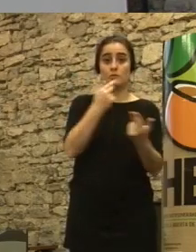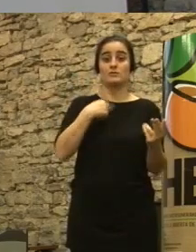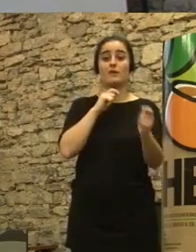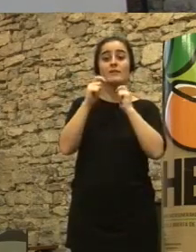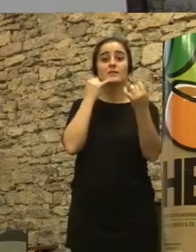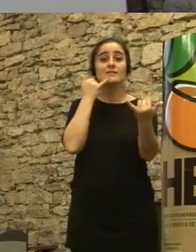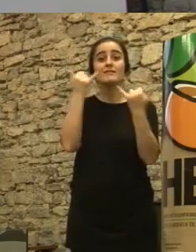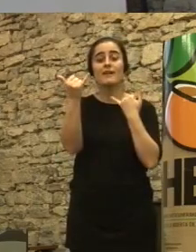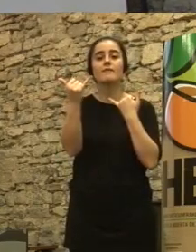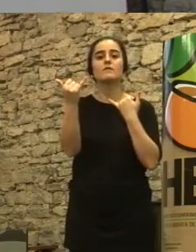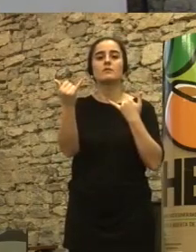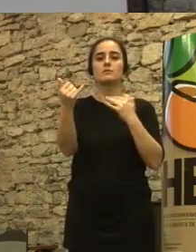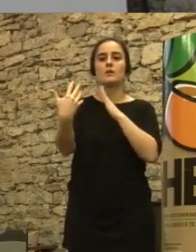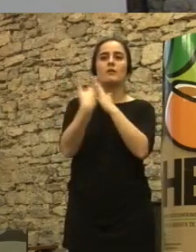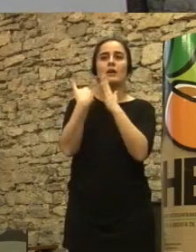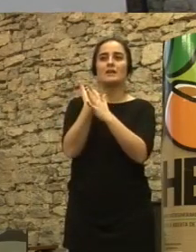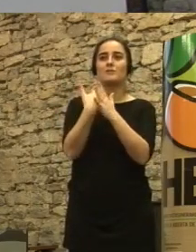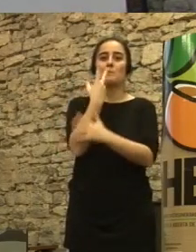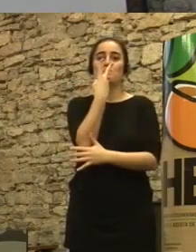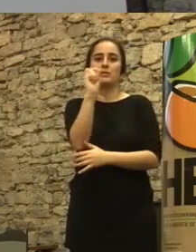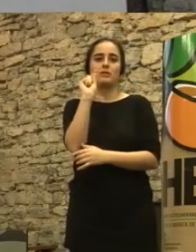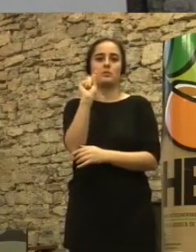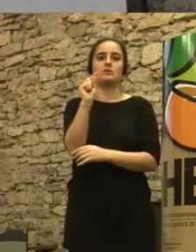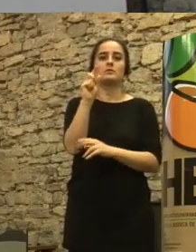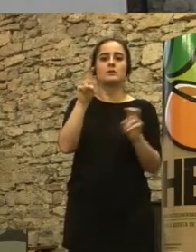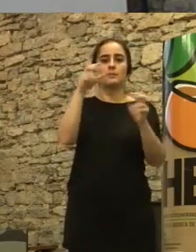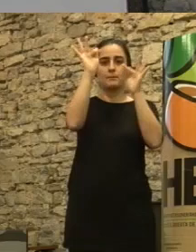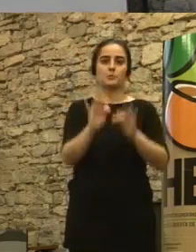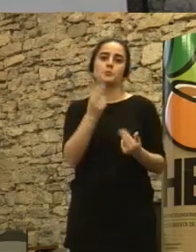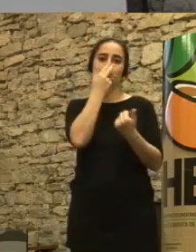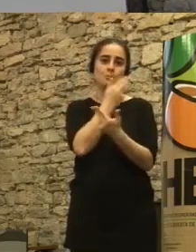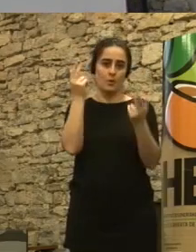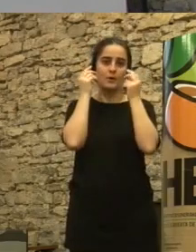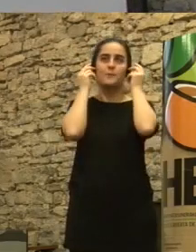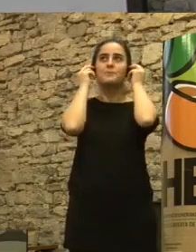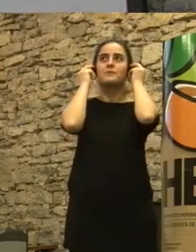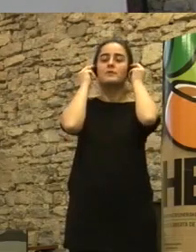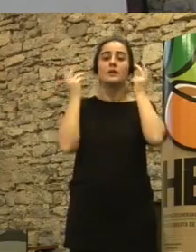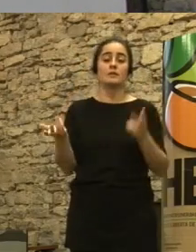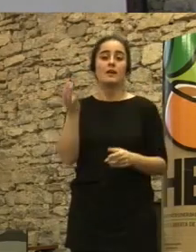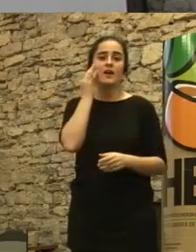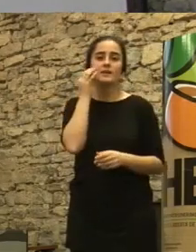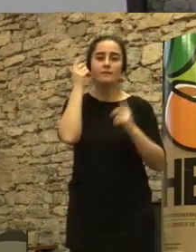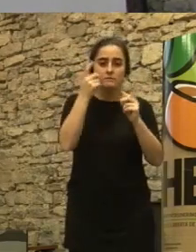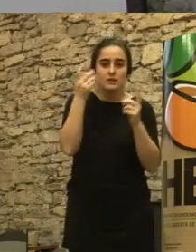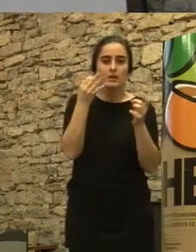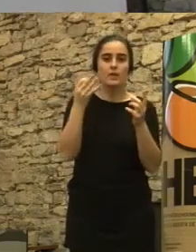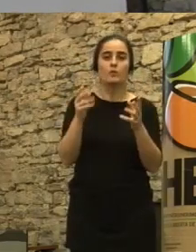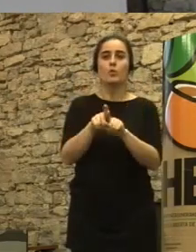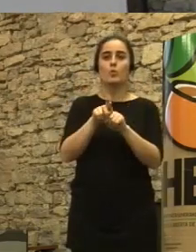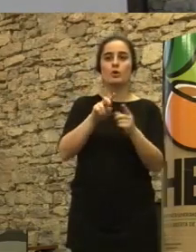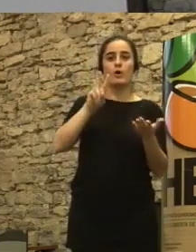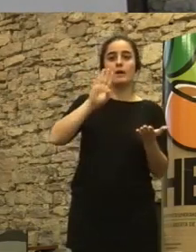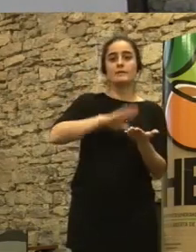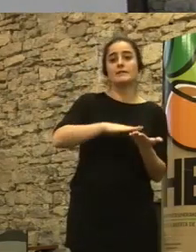teléfono, me habló del presupuesto público 20 minutos. Y entonces lo que ella hace es intentar que el ciudadano también comprenda. Es una traductora, ella se